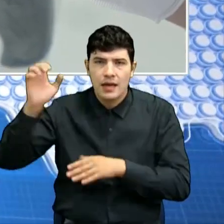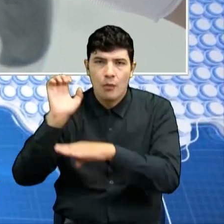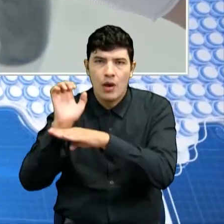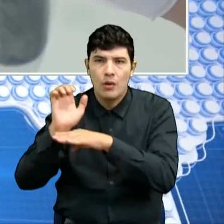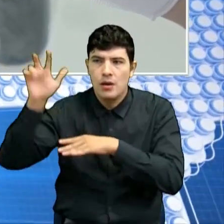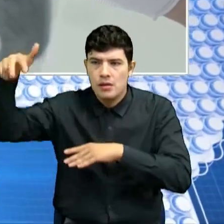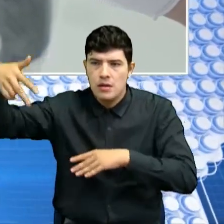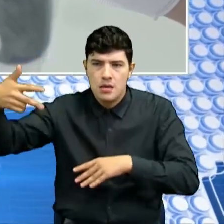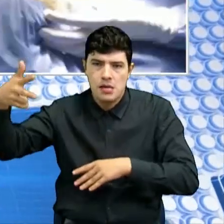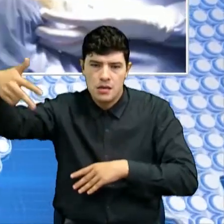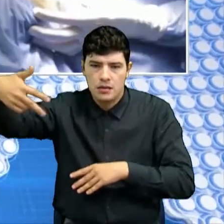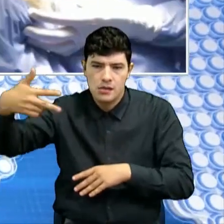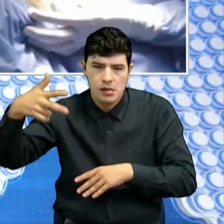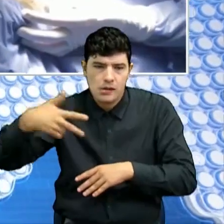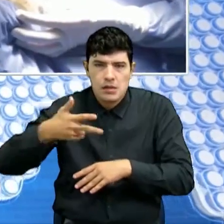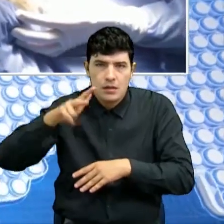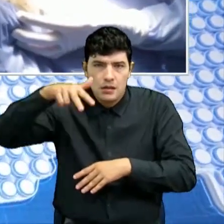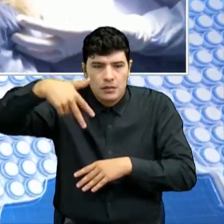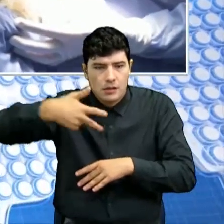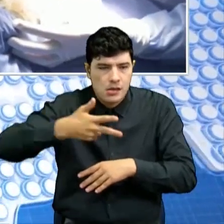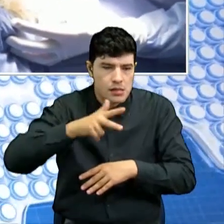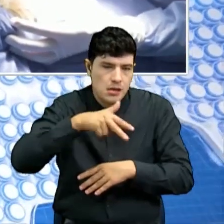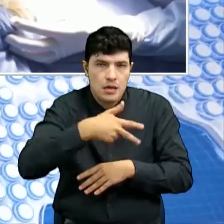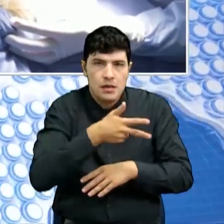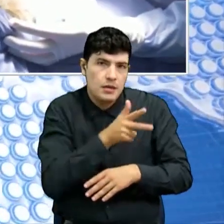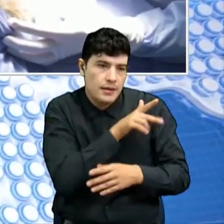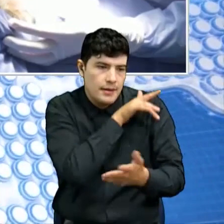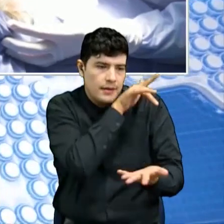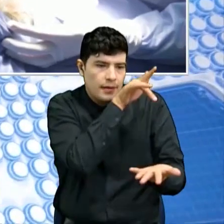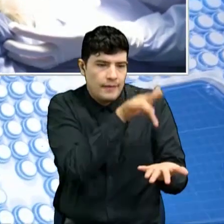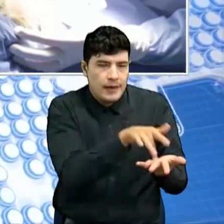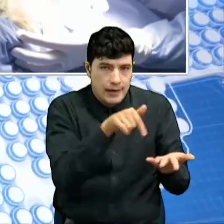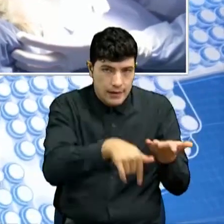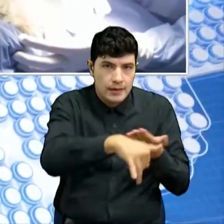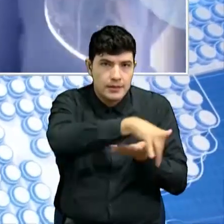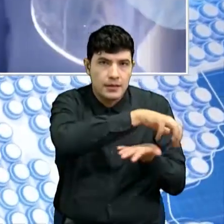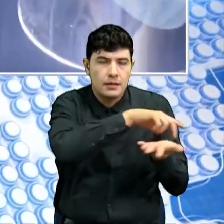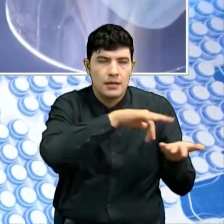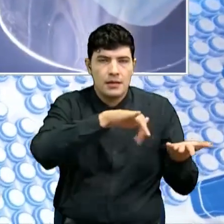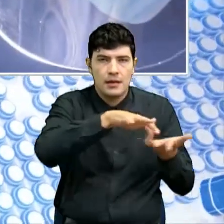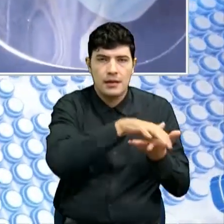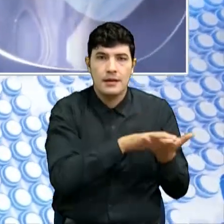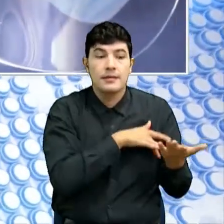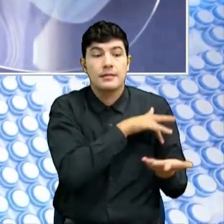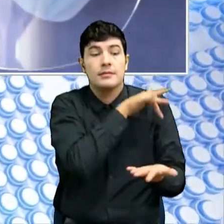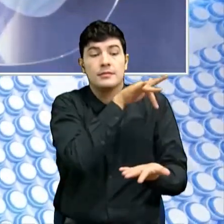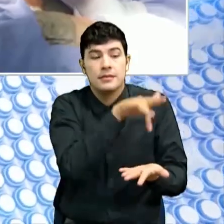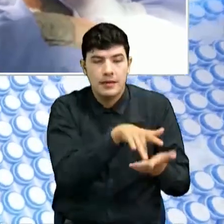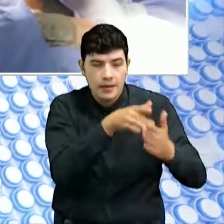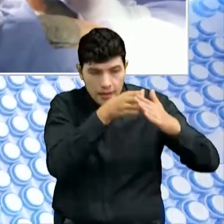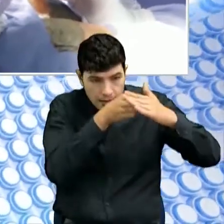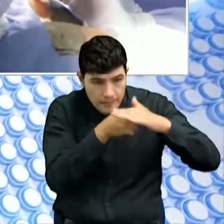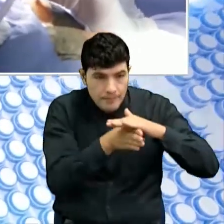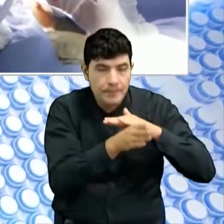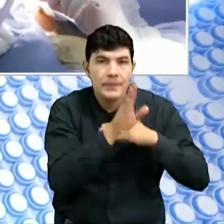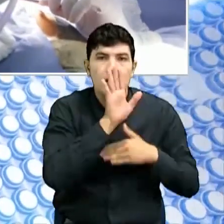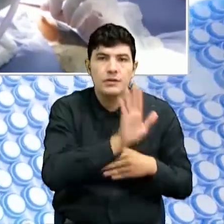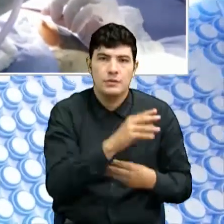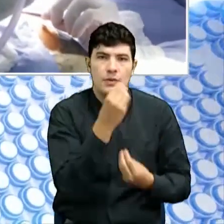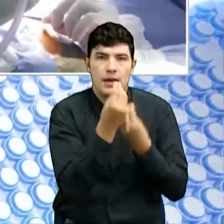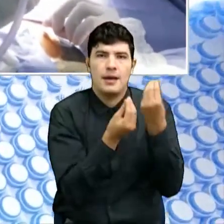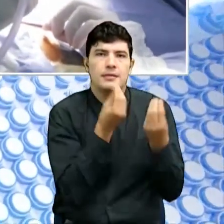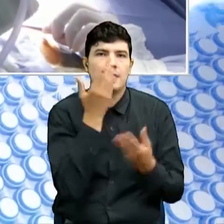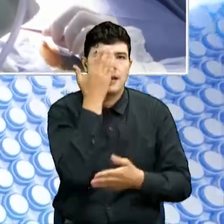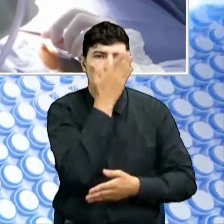las carreteras, digamos, de los 2 países y poder llegar acá, llegar a hacer sus pruebas